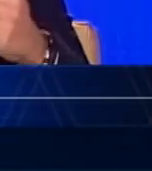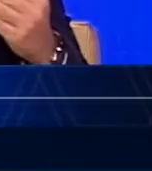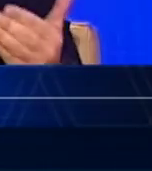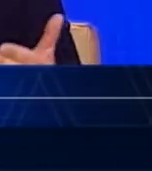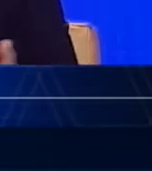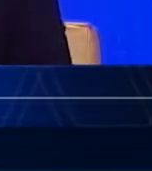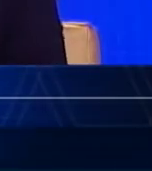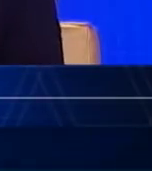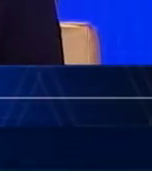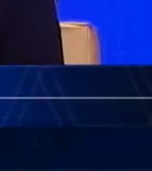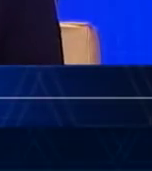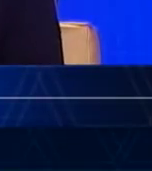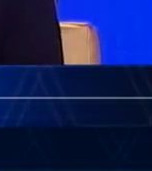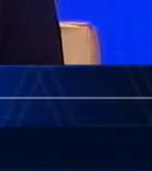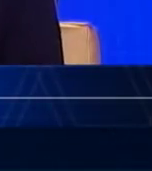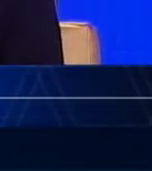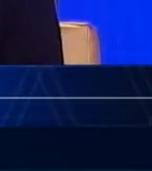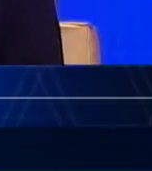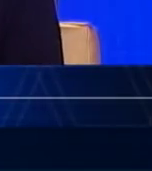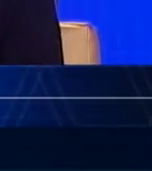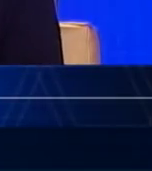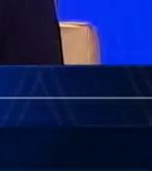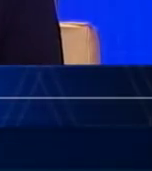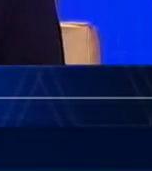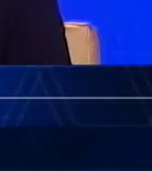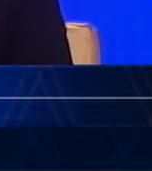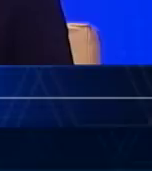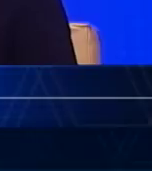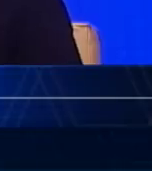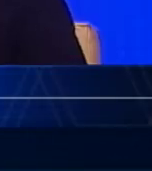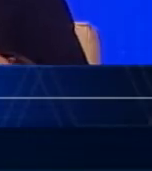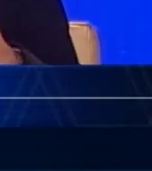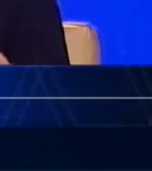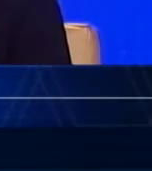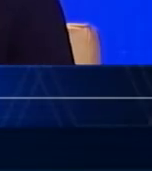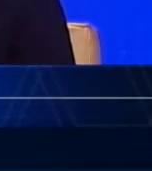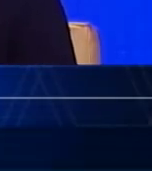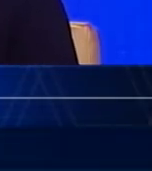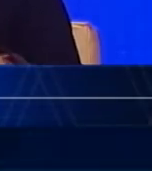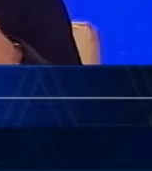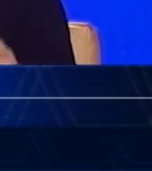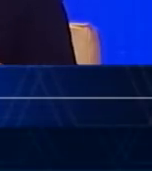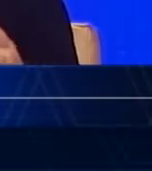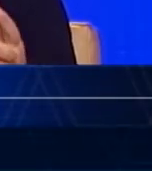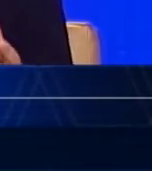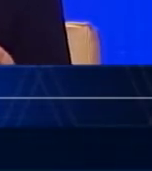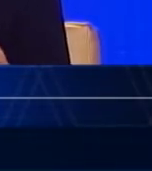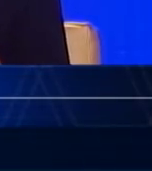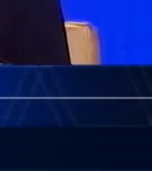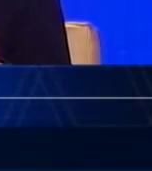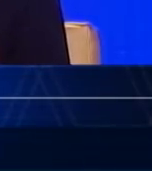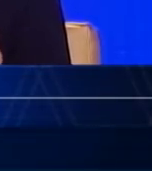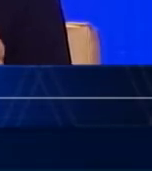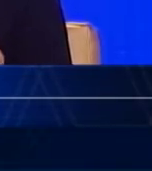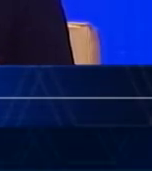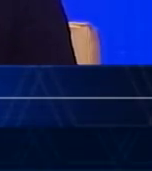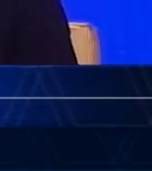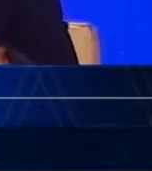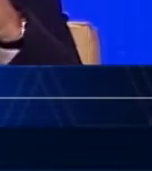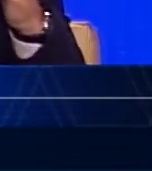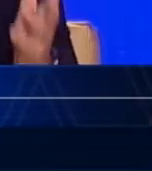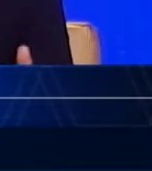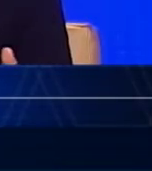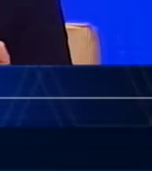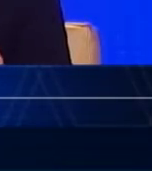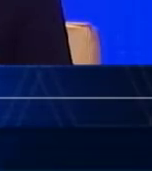llevar adelante una serie de acciones, iniciativas, programas y proyectos que deben repercutir en un